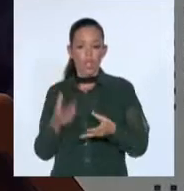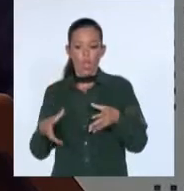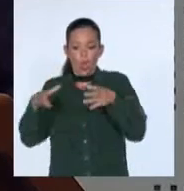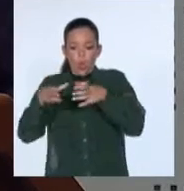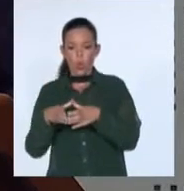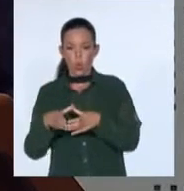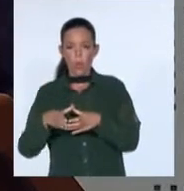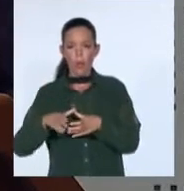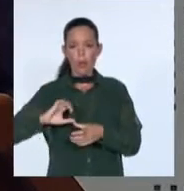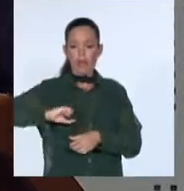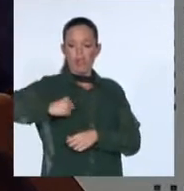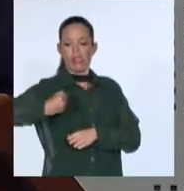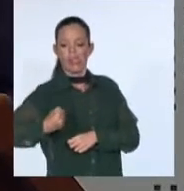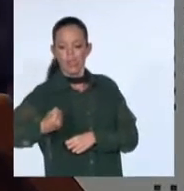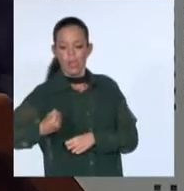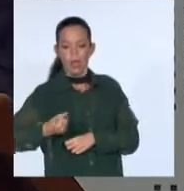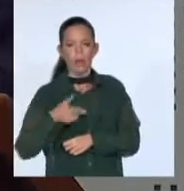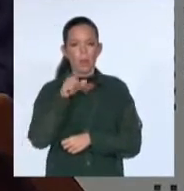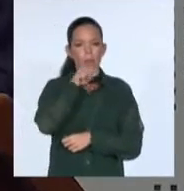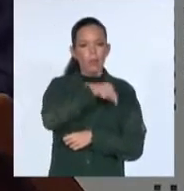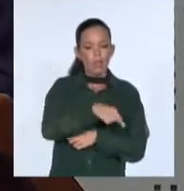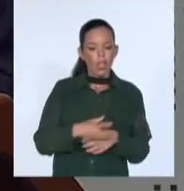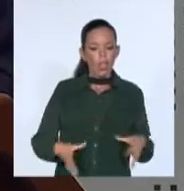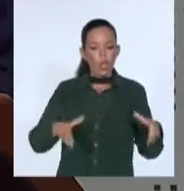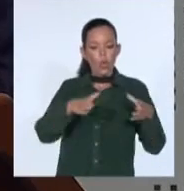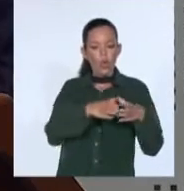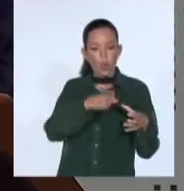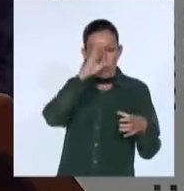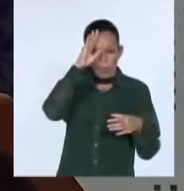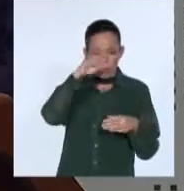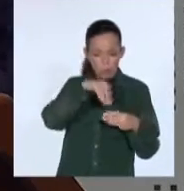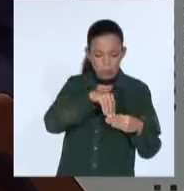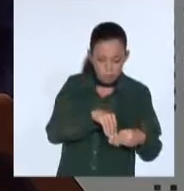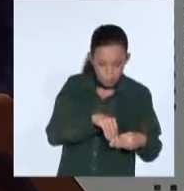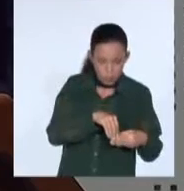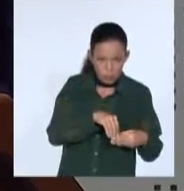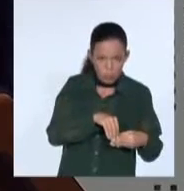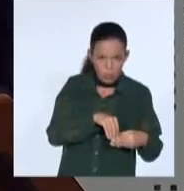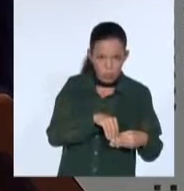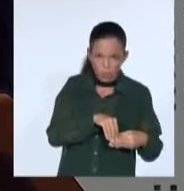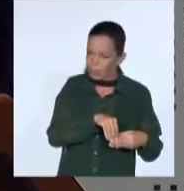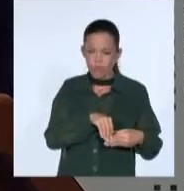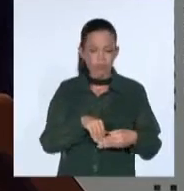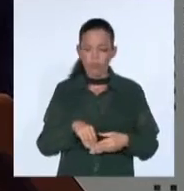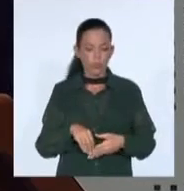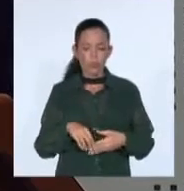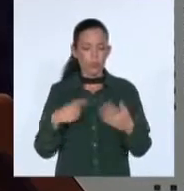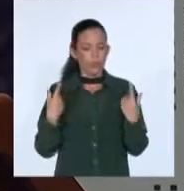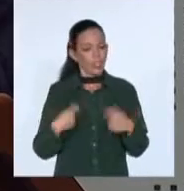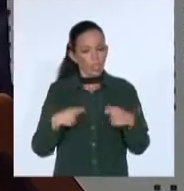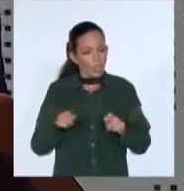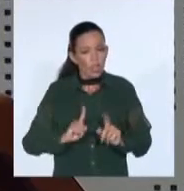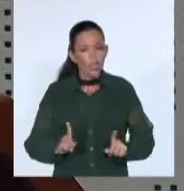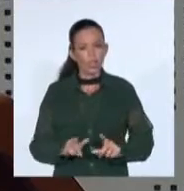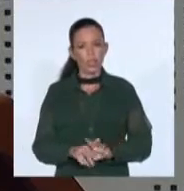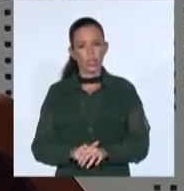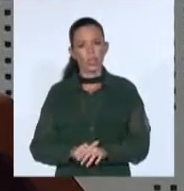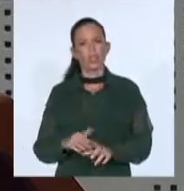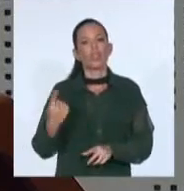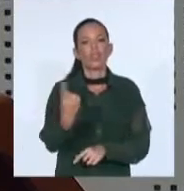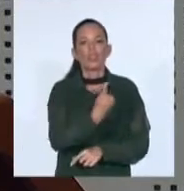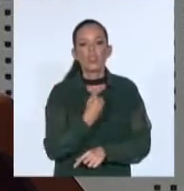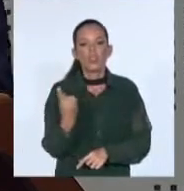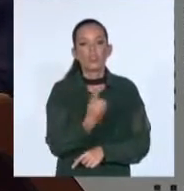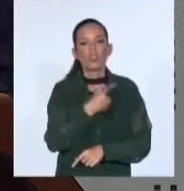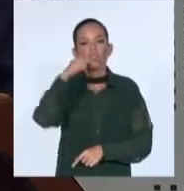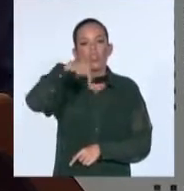para siempre. Y nosotros, actores del sur global, tenemos en este momento una